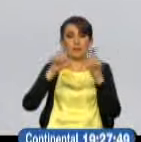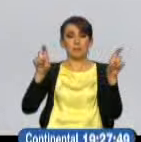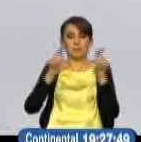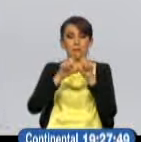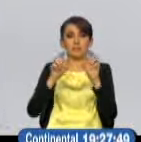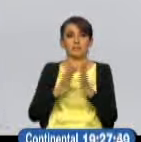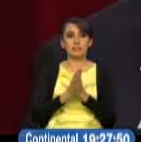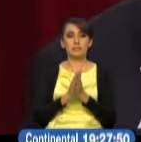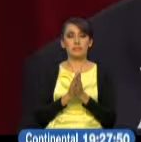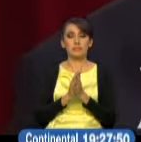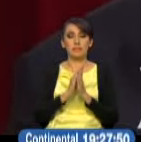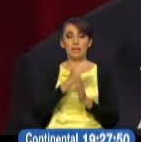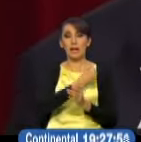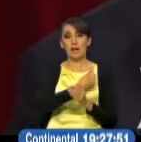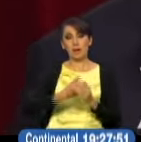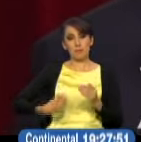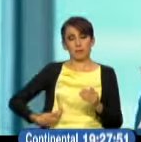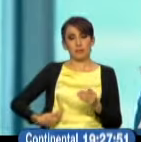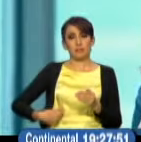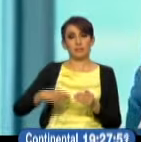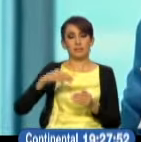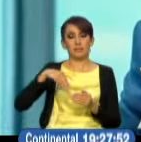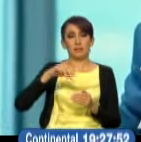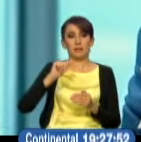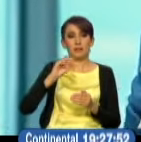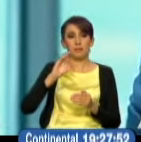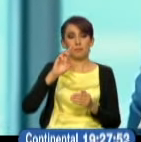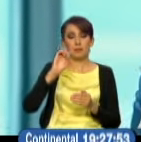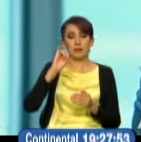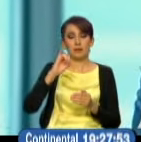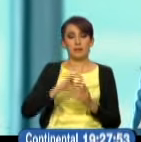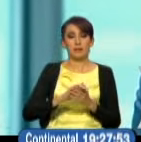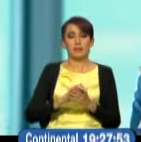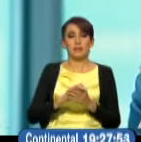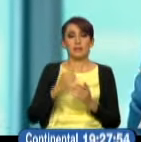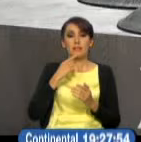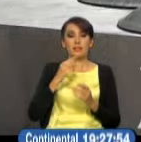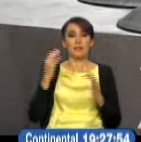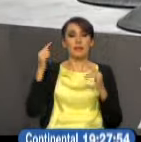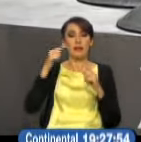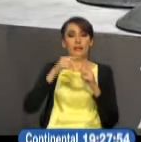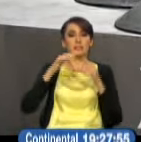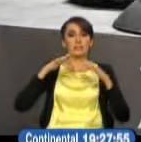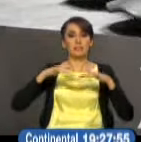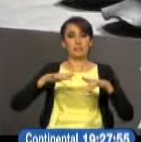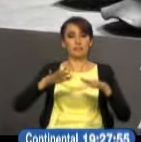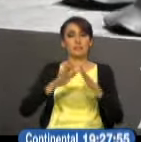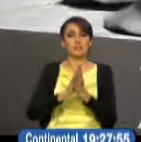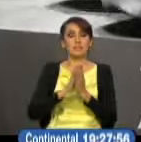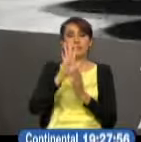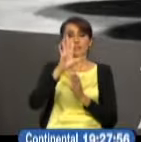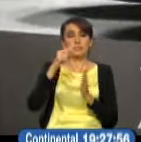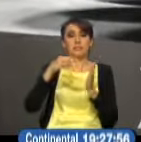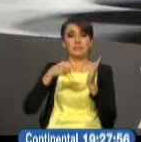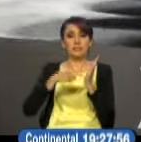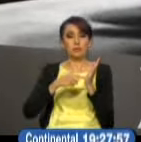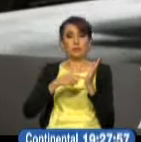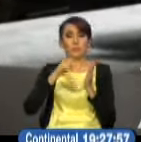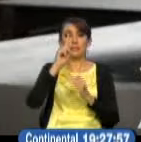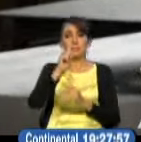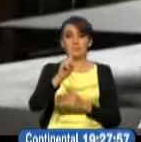la asunción del presidente argentino Mauricio Macri hasta septiembre de 2016 cerraron al menos 5.147 pequeñas